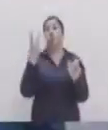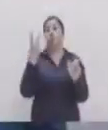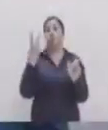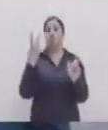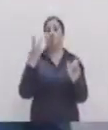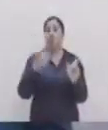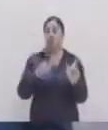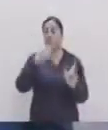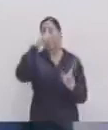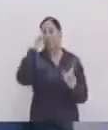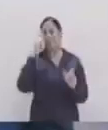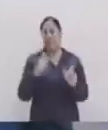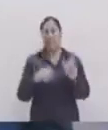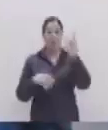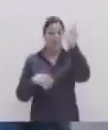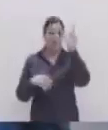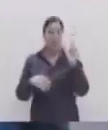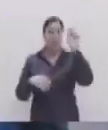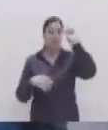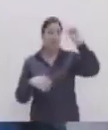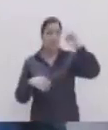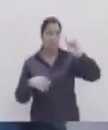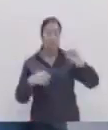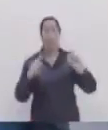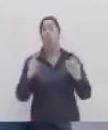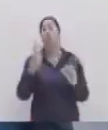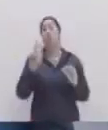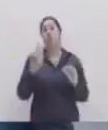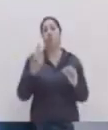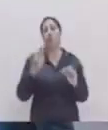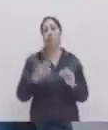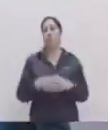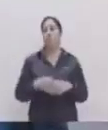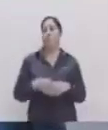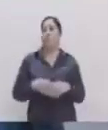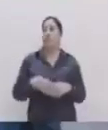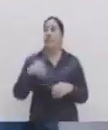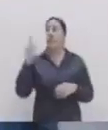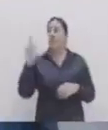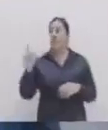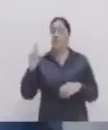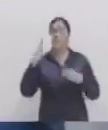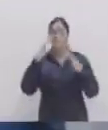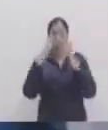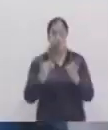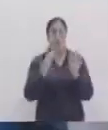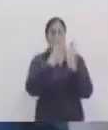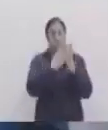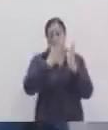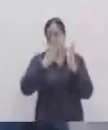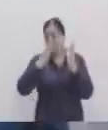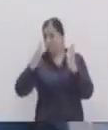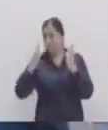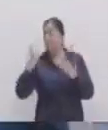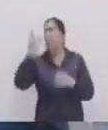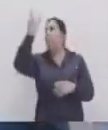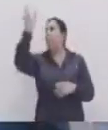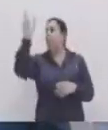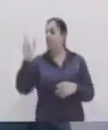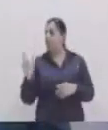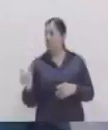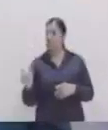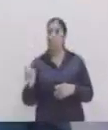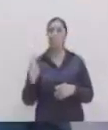a trabajar con carga de valencia 2. Y es predecible entonces los elementos metálicos de la columna